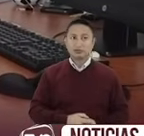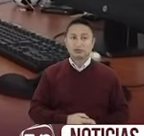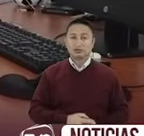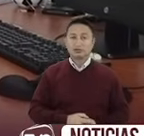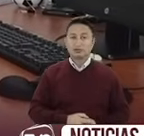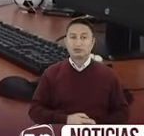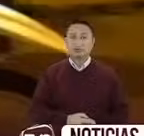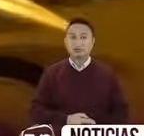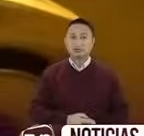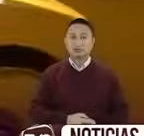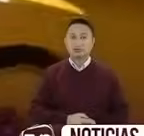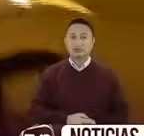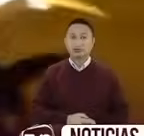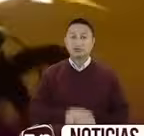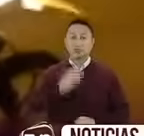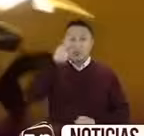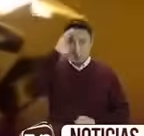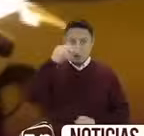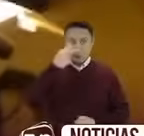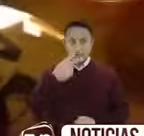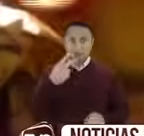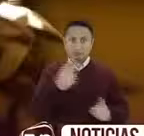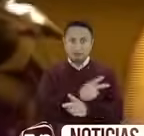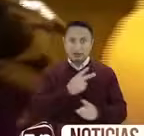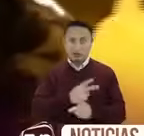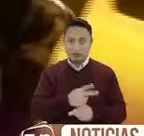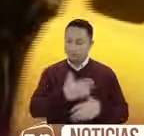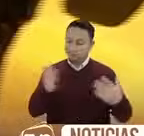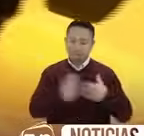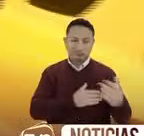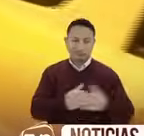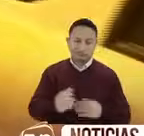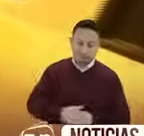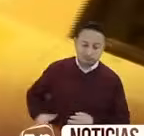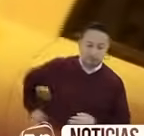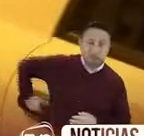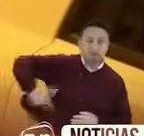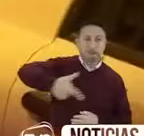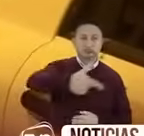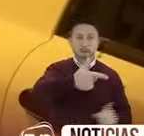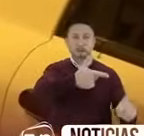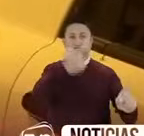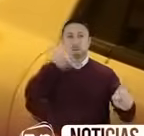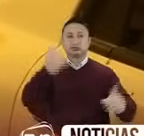La policía, al ver un peligro inminente, el posible atropello, decidieron